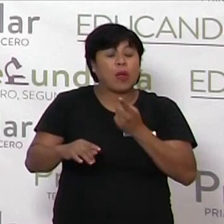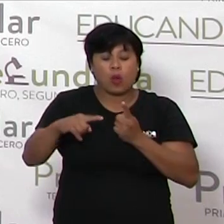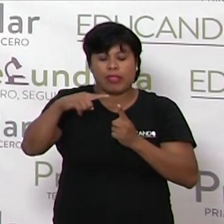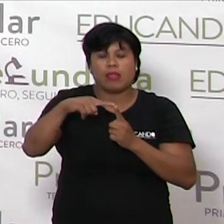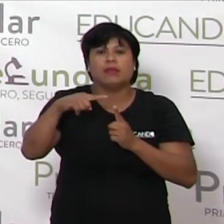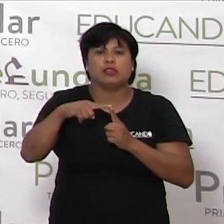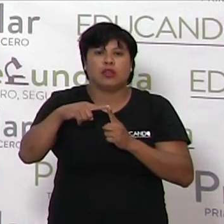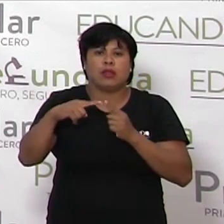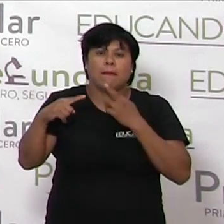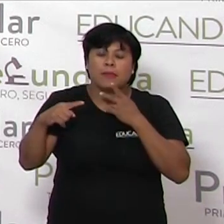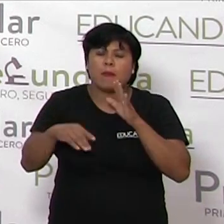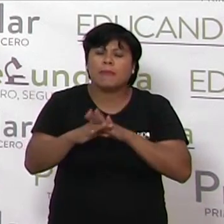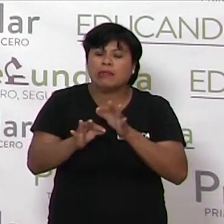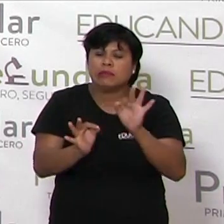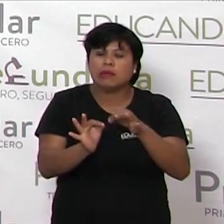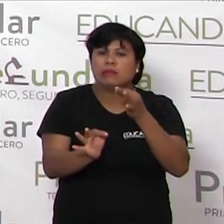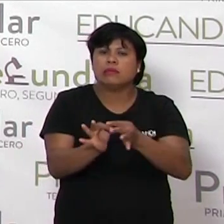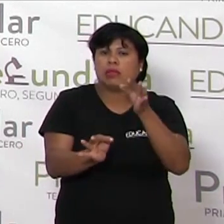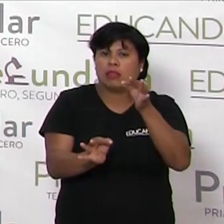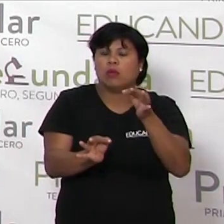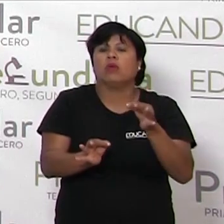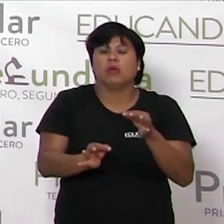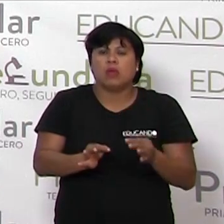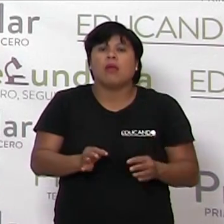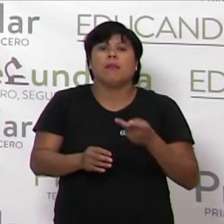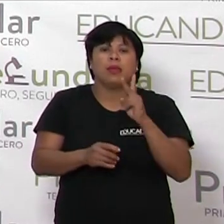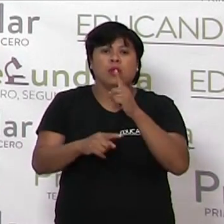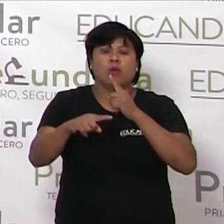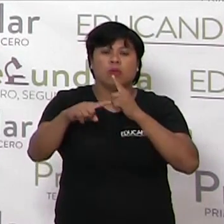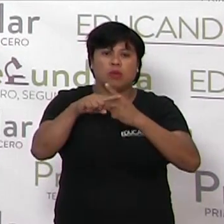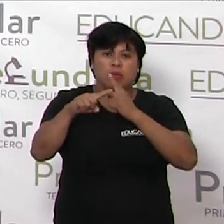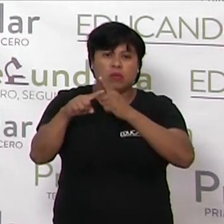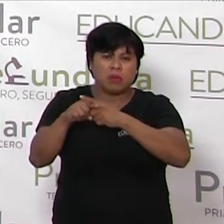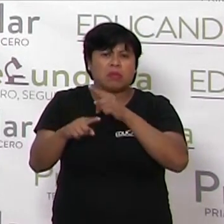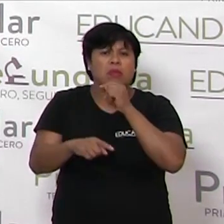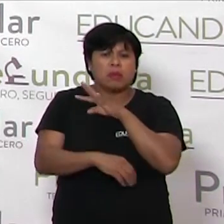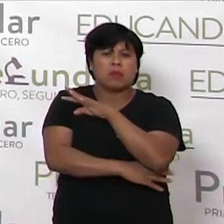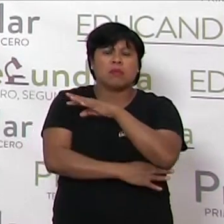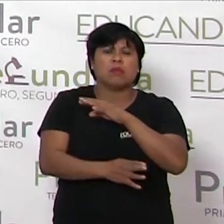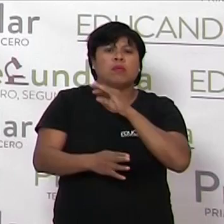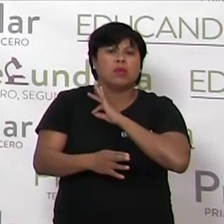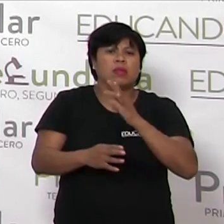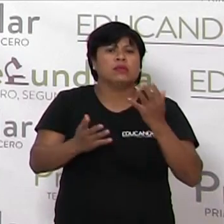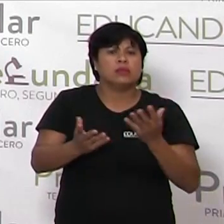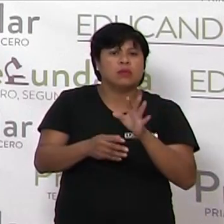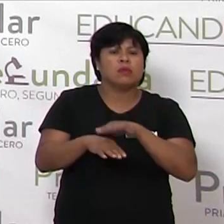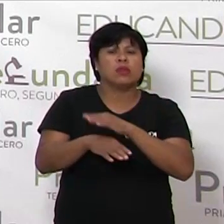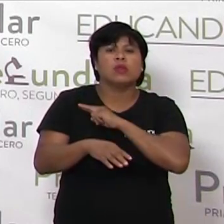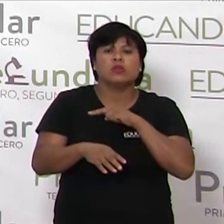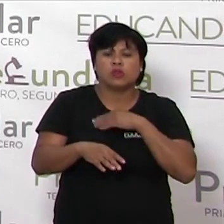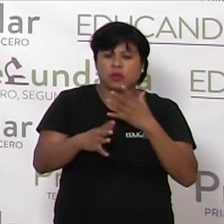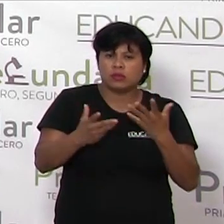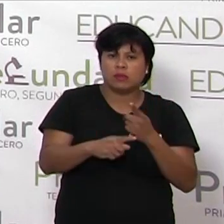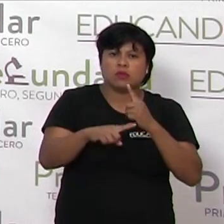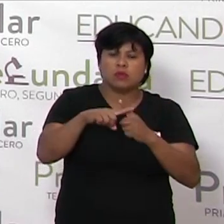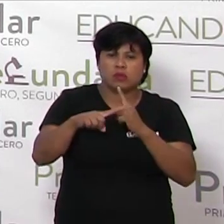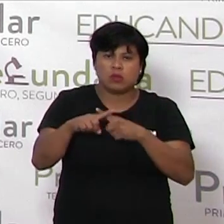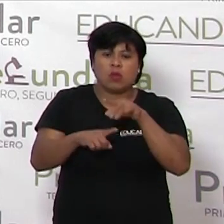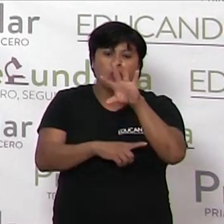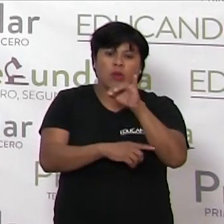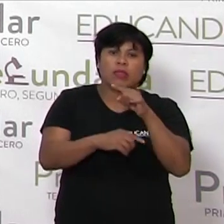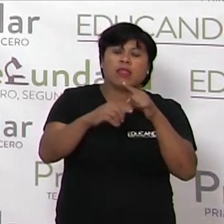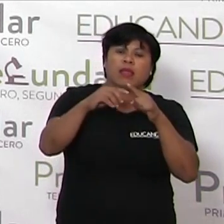las divisiones, es una forma un poquito más exacta, pero la multiplicación aplica también, porque finalmente aquí también establecemos una